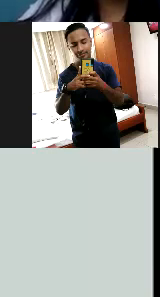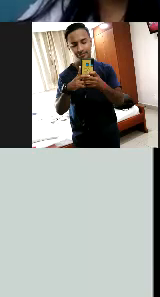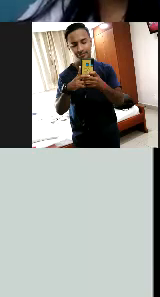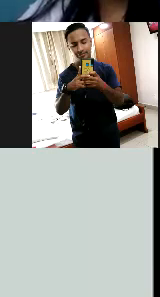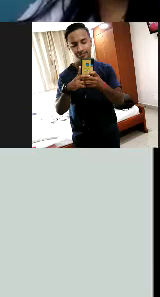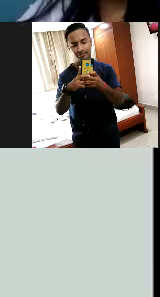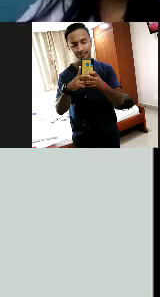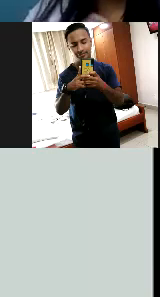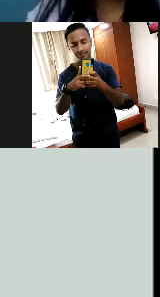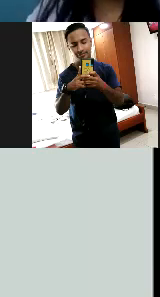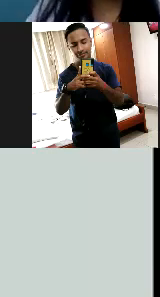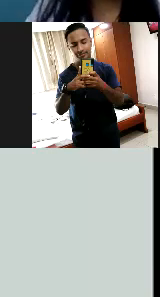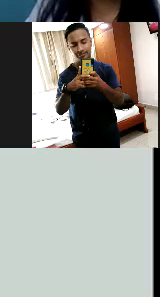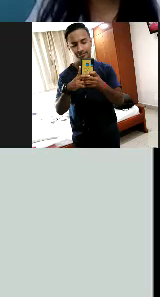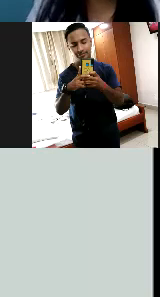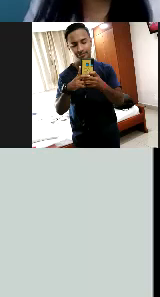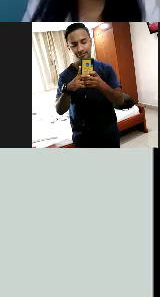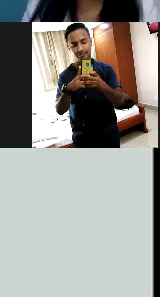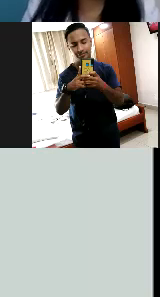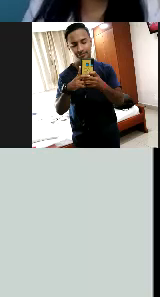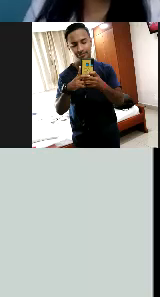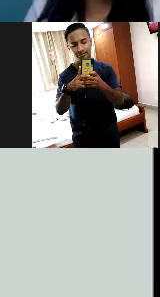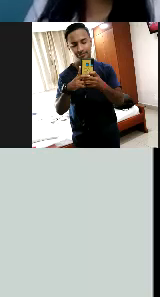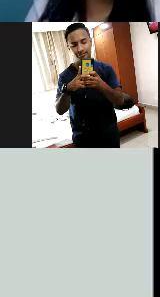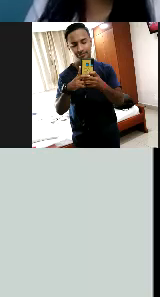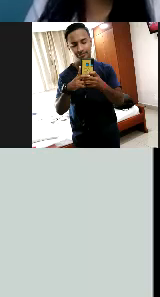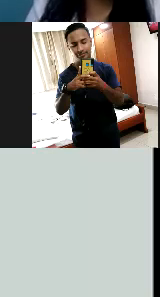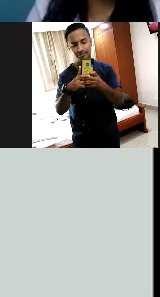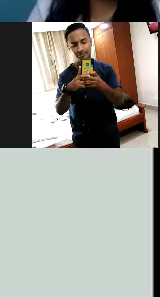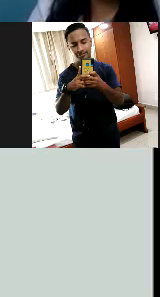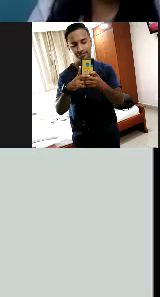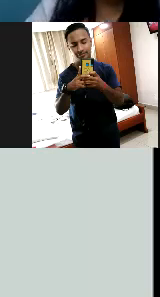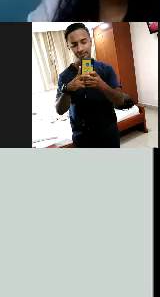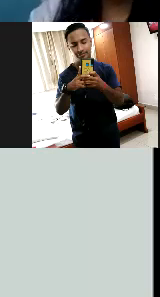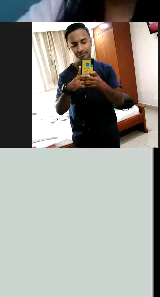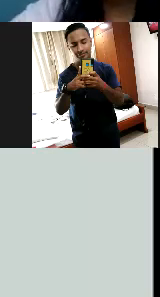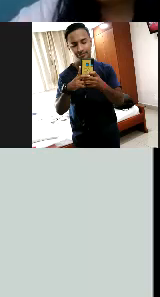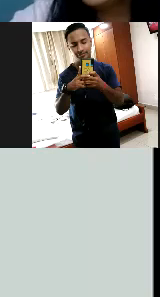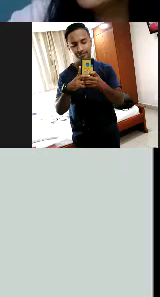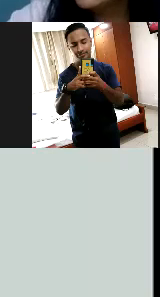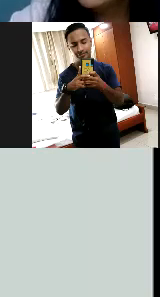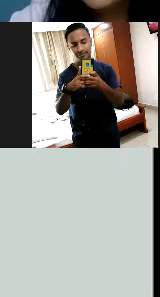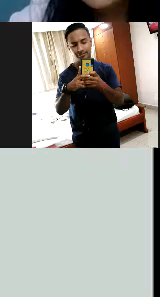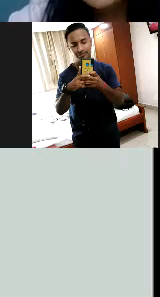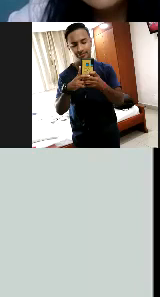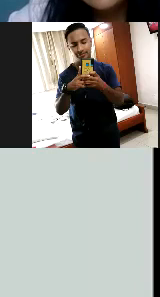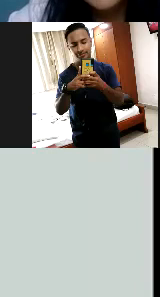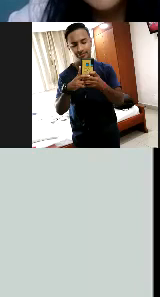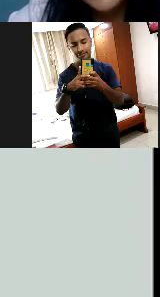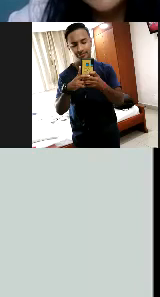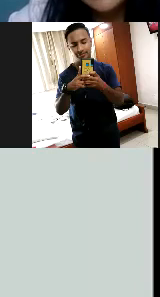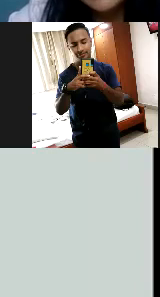arteria. Y sobre todo comprobar diariamente la función de la fístula. Cuando realizan en quirófano